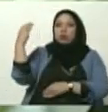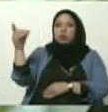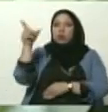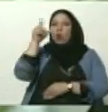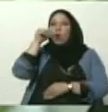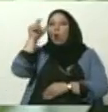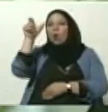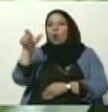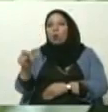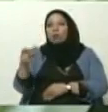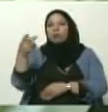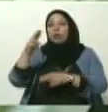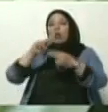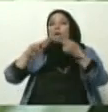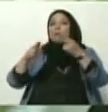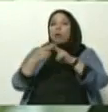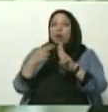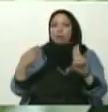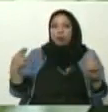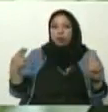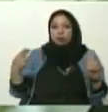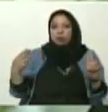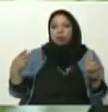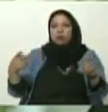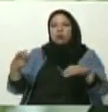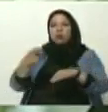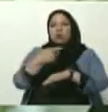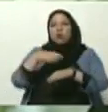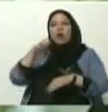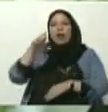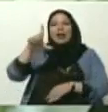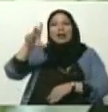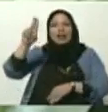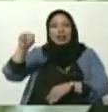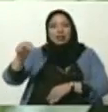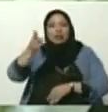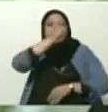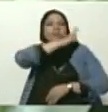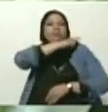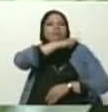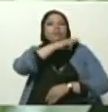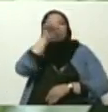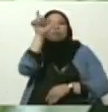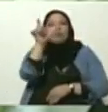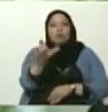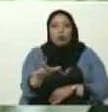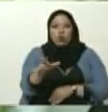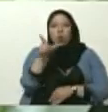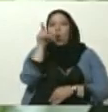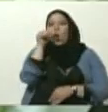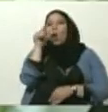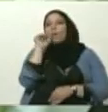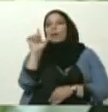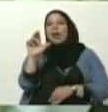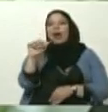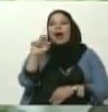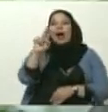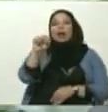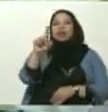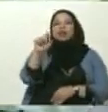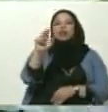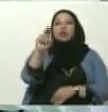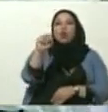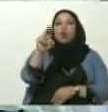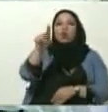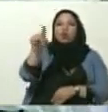alto comisionado por la paz. Por el Ejército de Liberación Nacional, ELN, Antonio García, primer comandante.